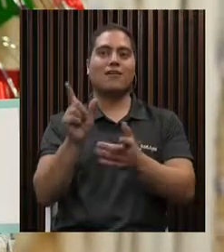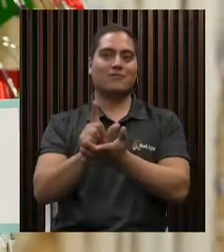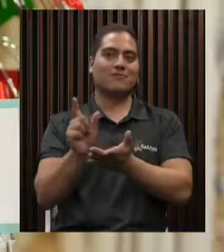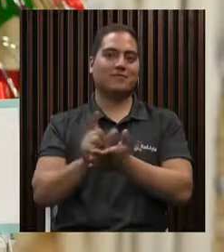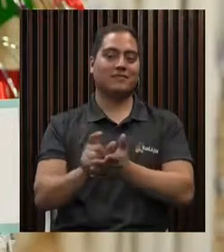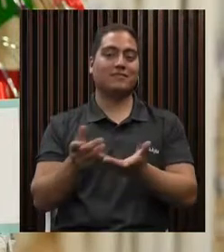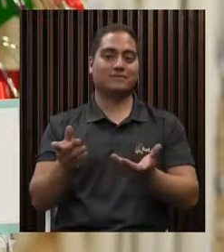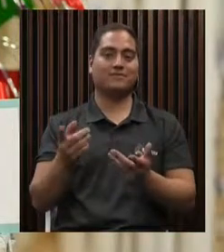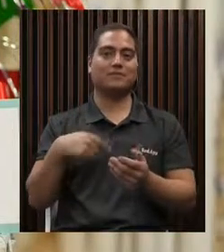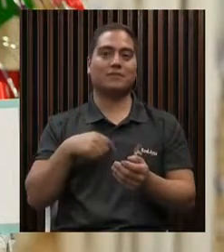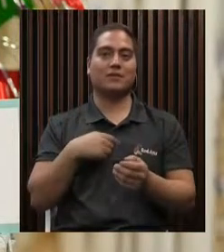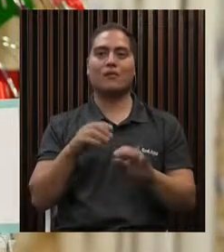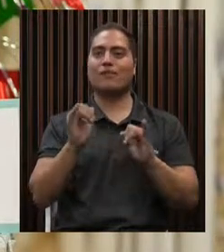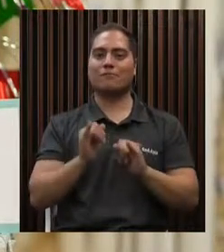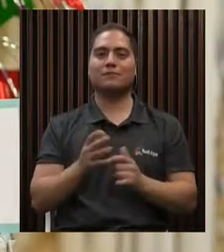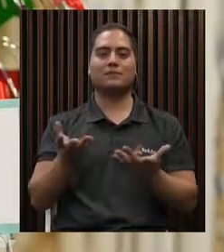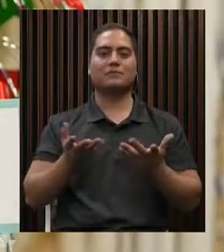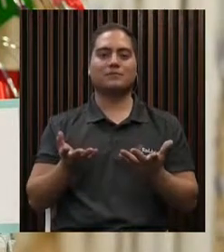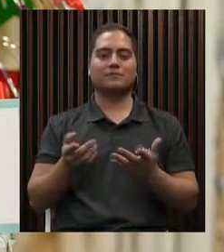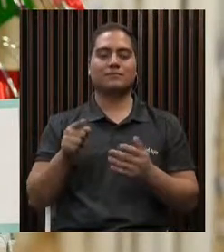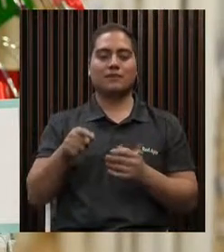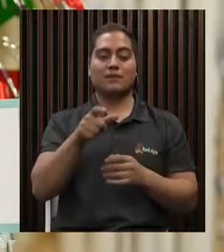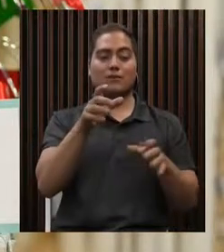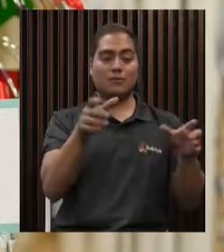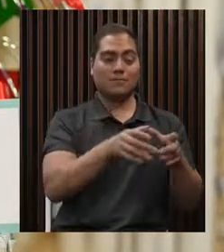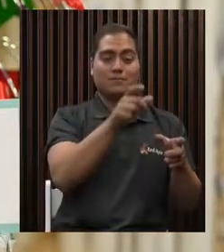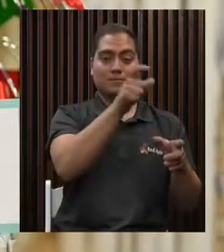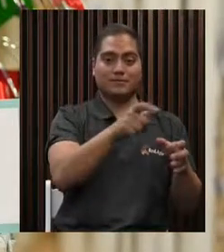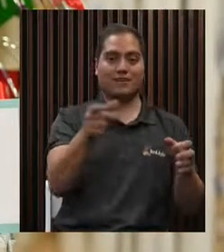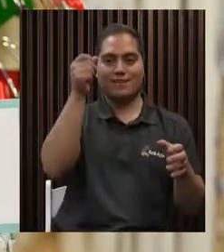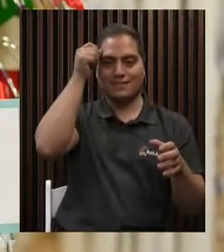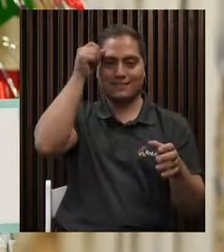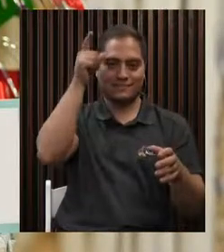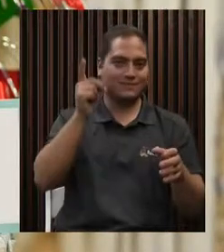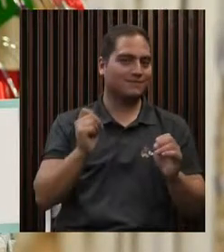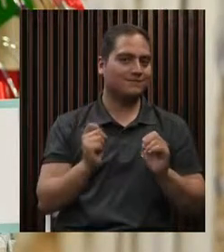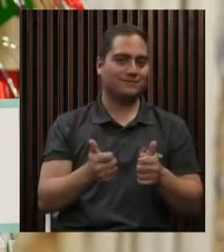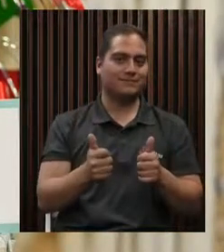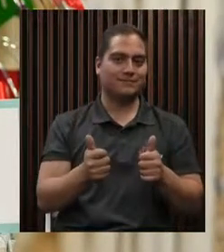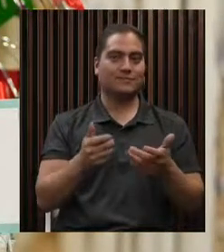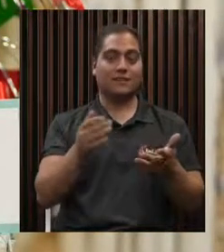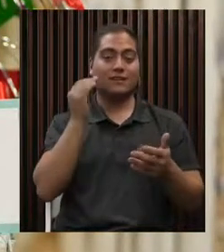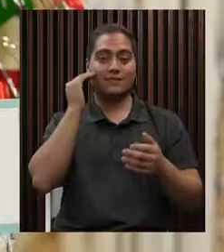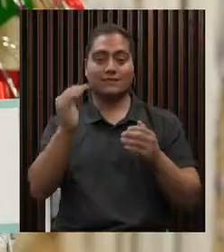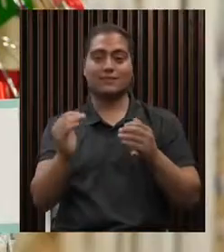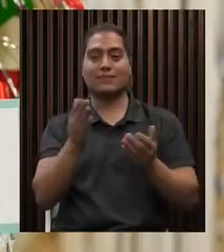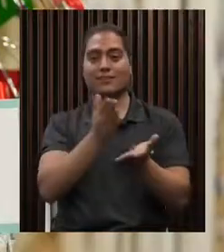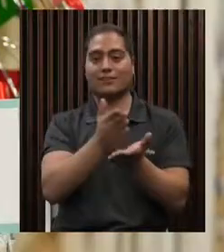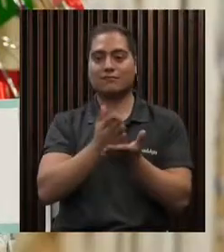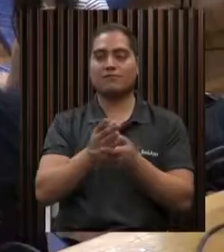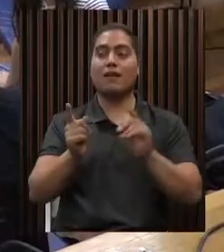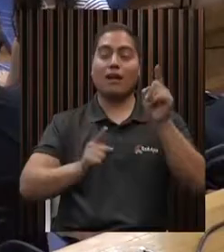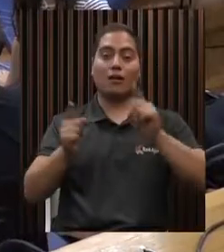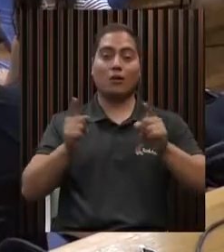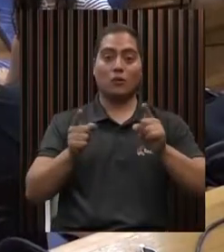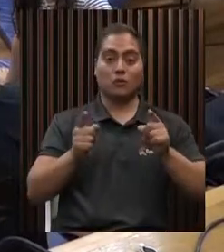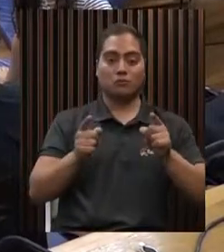fuese entendible para un grupo de niños de un colegio. Tuvimos sesiones, en algunas sesiones de trabajo